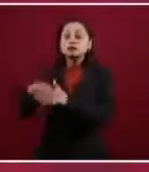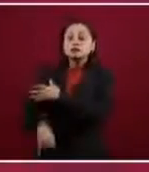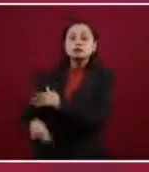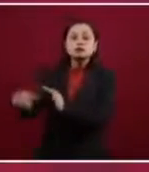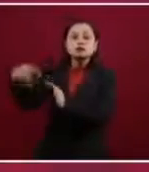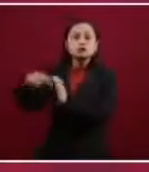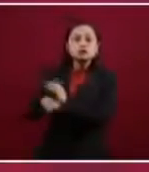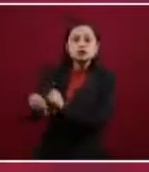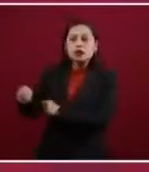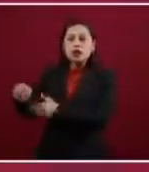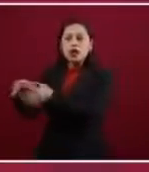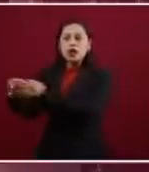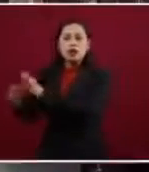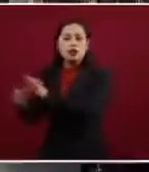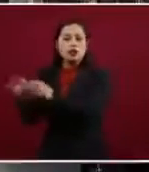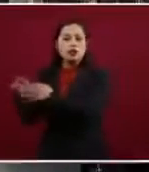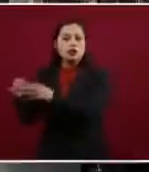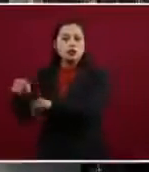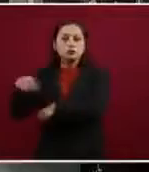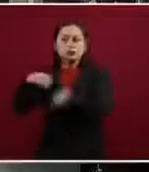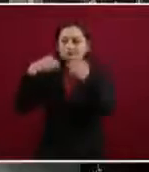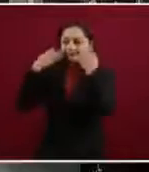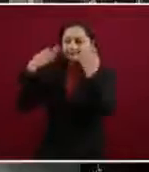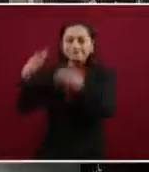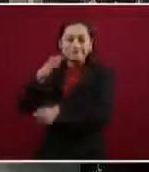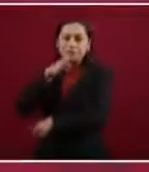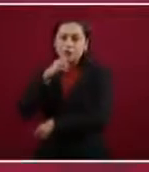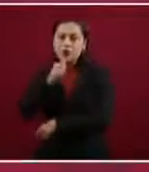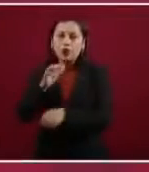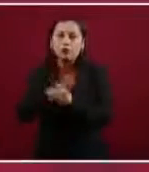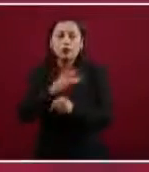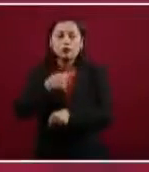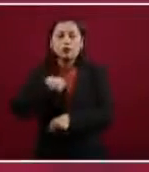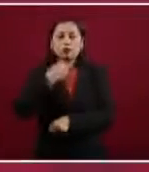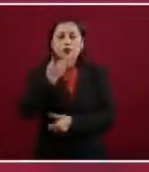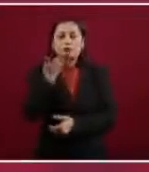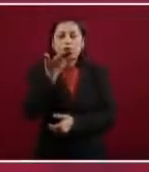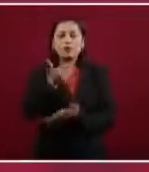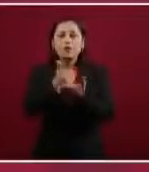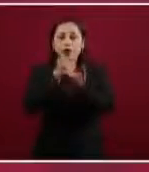reumático, mañoso, que hay que empujar entre todos.